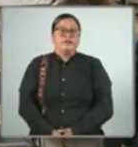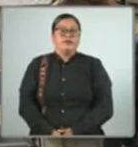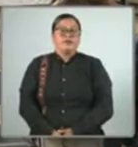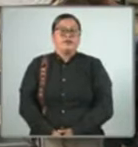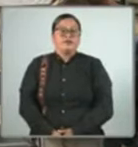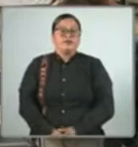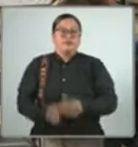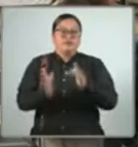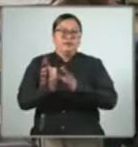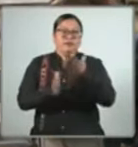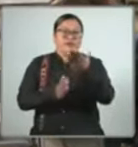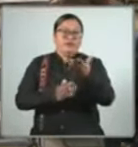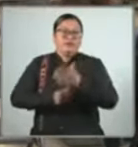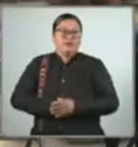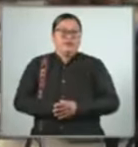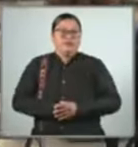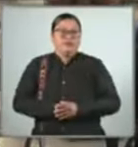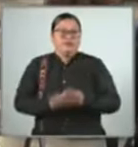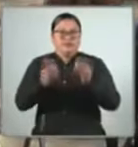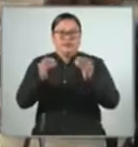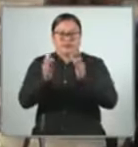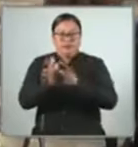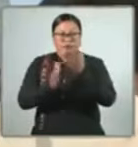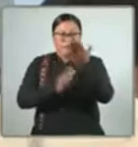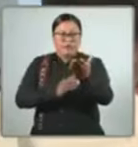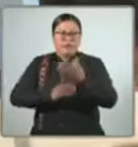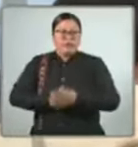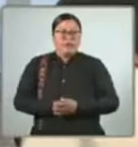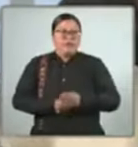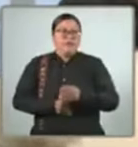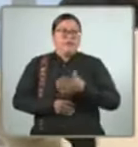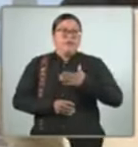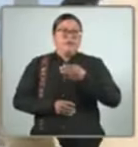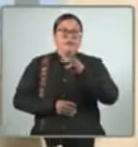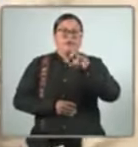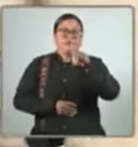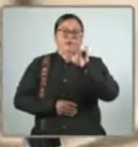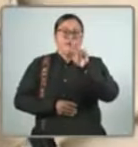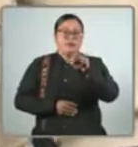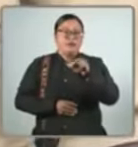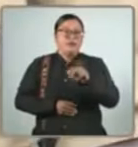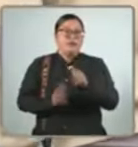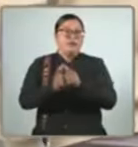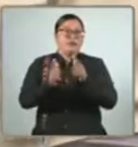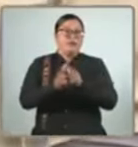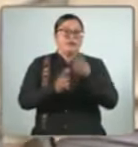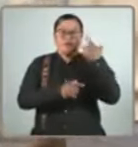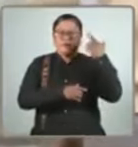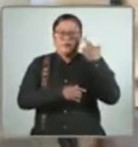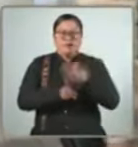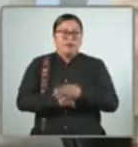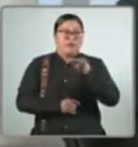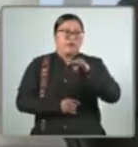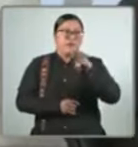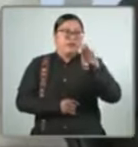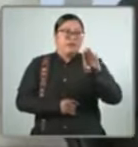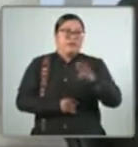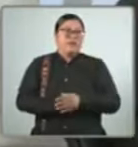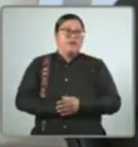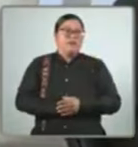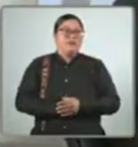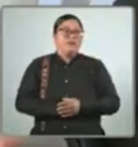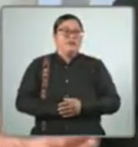Gracias. Muchas gracias. Su servidor Merlín, de Grupo Milet Radio, MB, fin de semana, Liceo